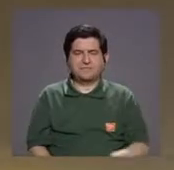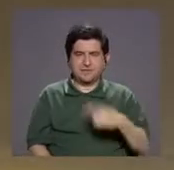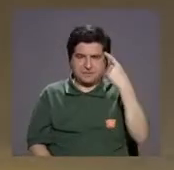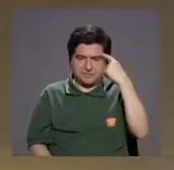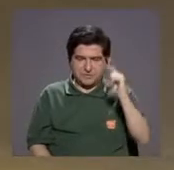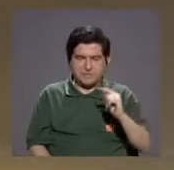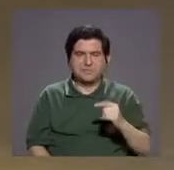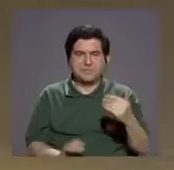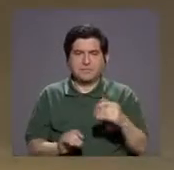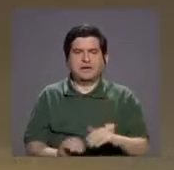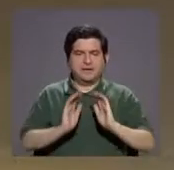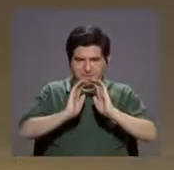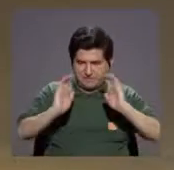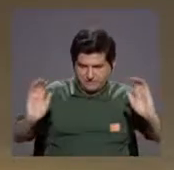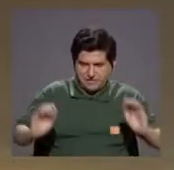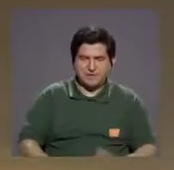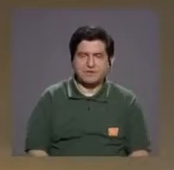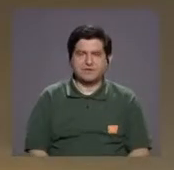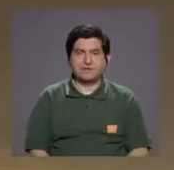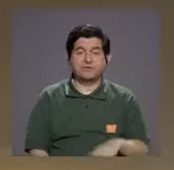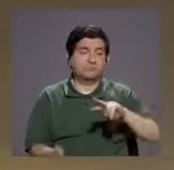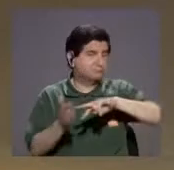de herediano